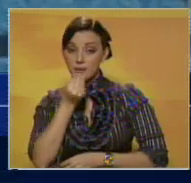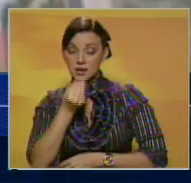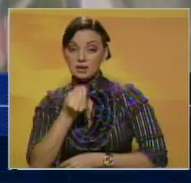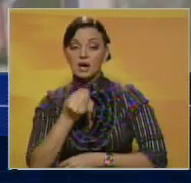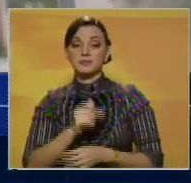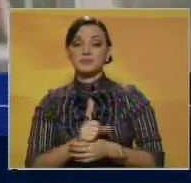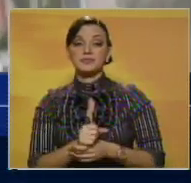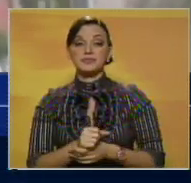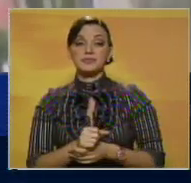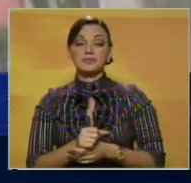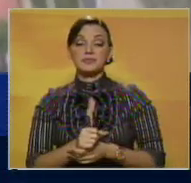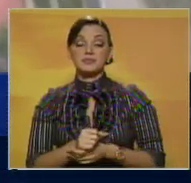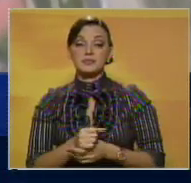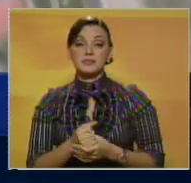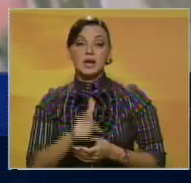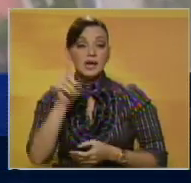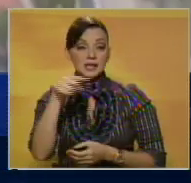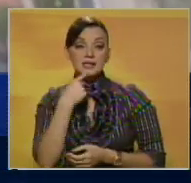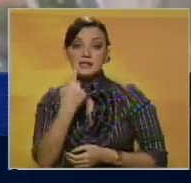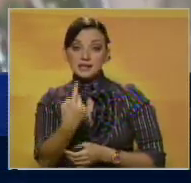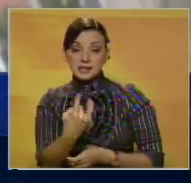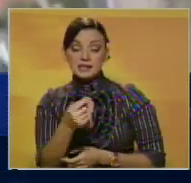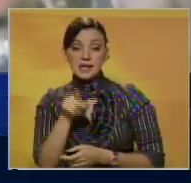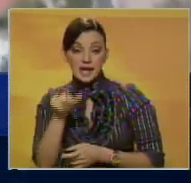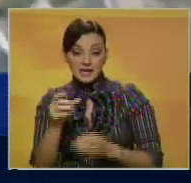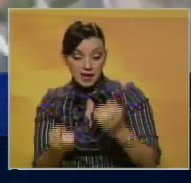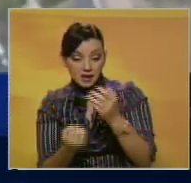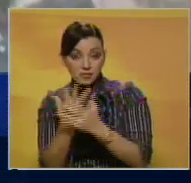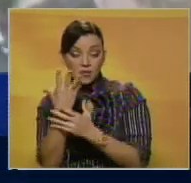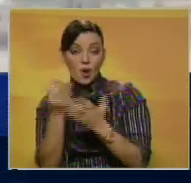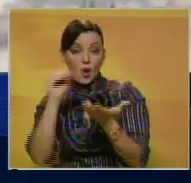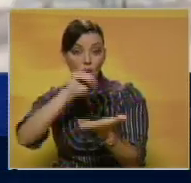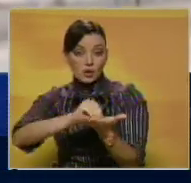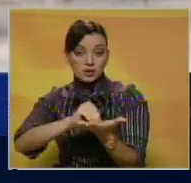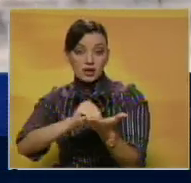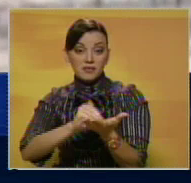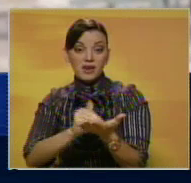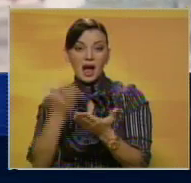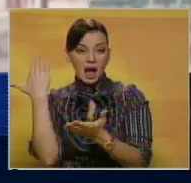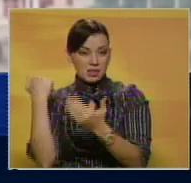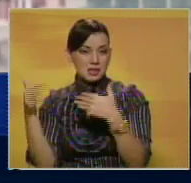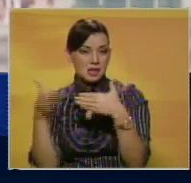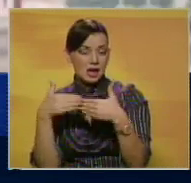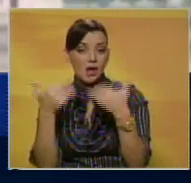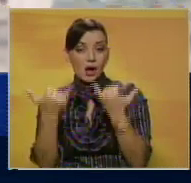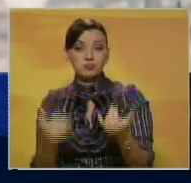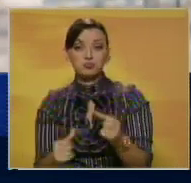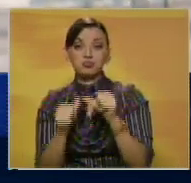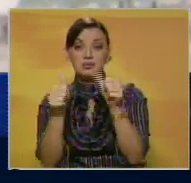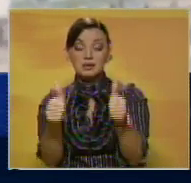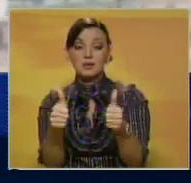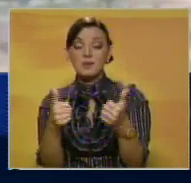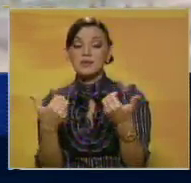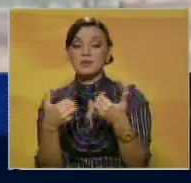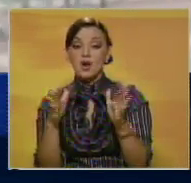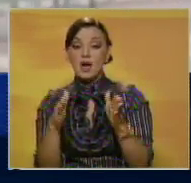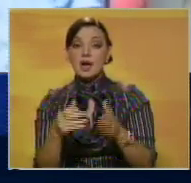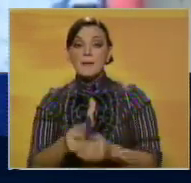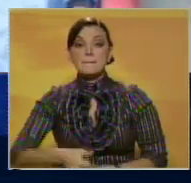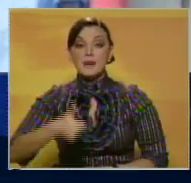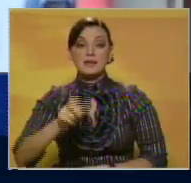acupuntura. Destacó que la reinauguración de este Centro Integral de Hidrología Médica generará más de 230